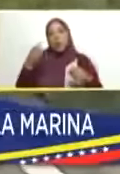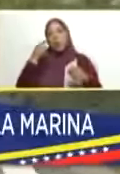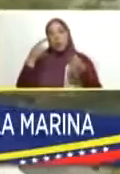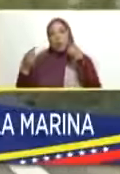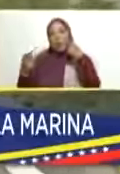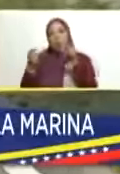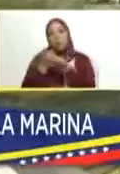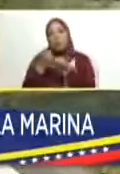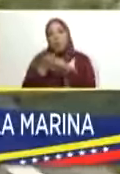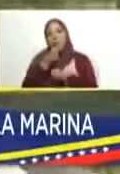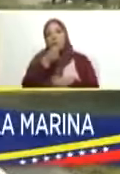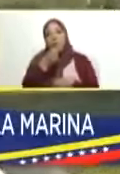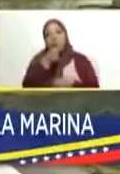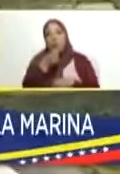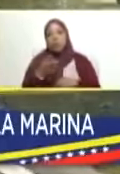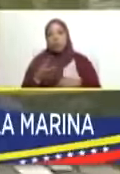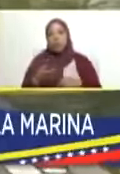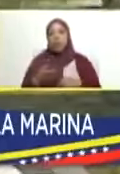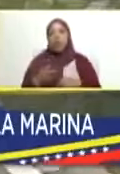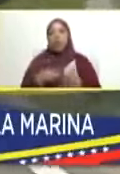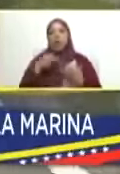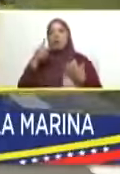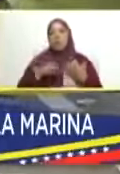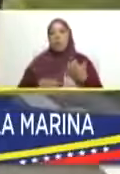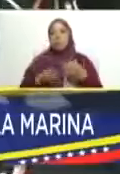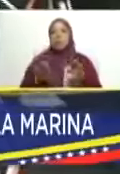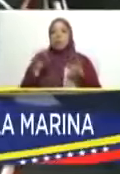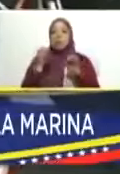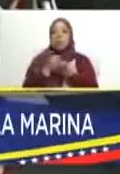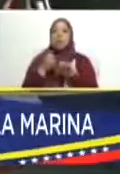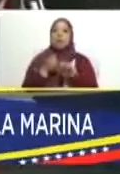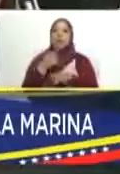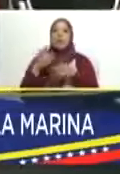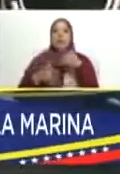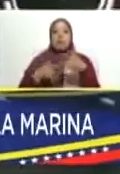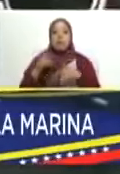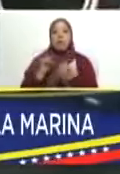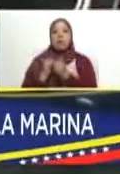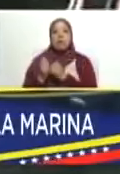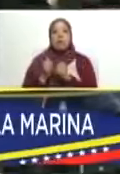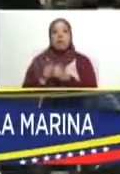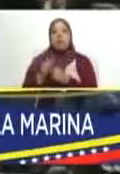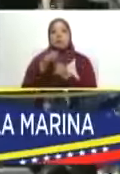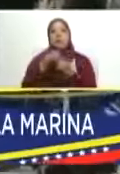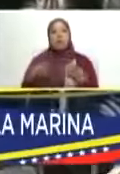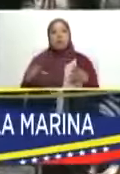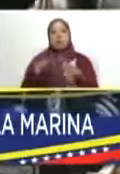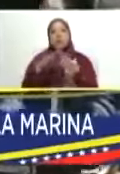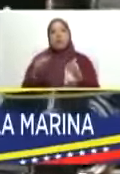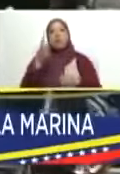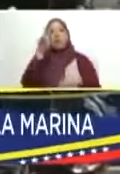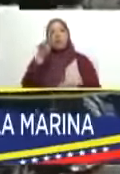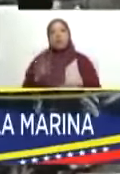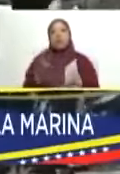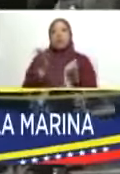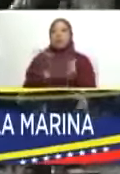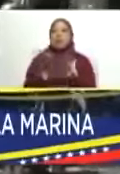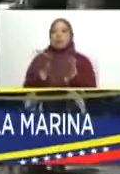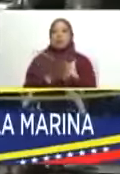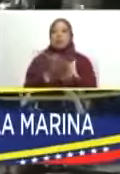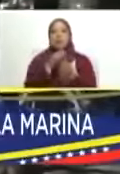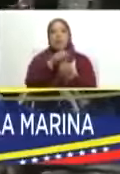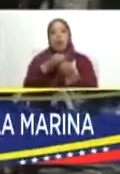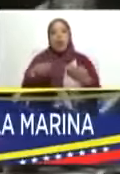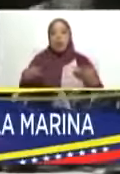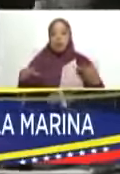agarra el micrófono. Este programa, presidente, donde estimulamos la actividad física, es gratis. Todos los días se dan clases de forma